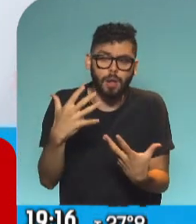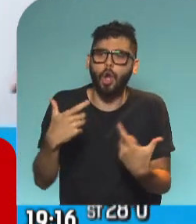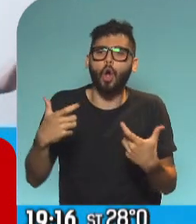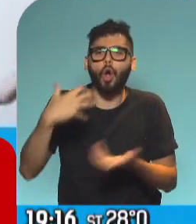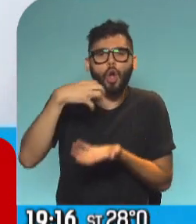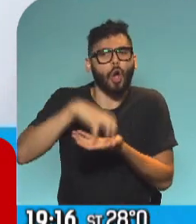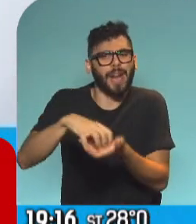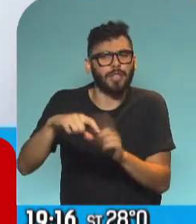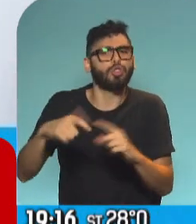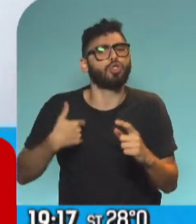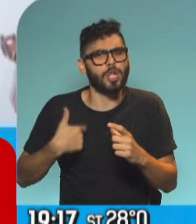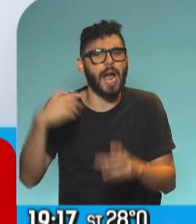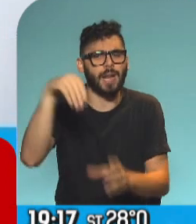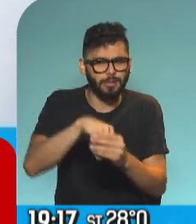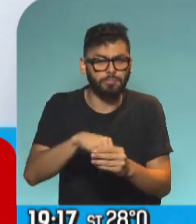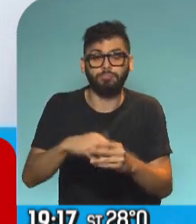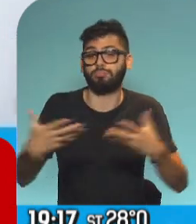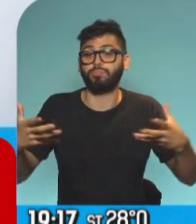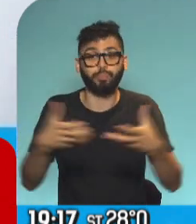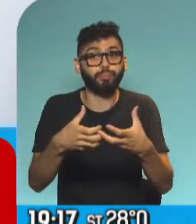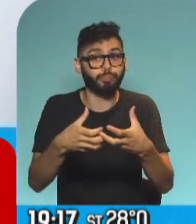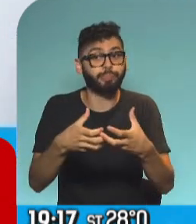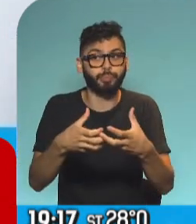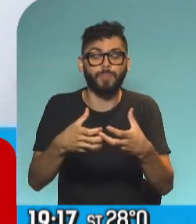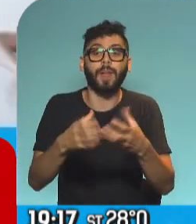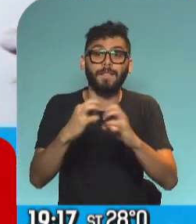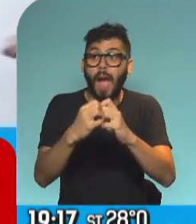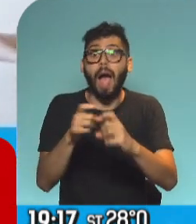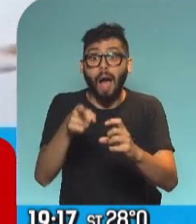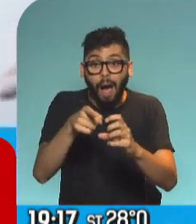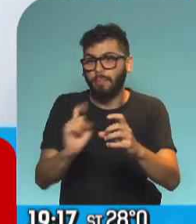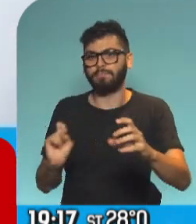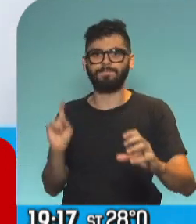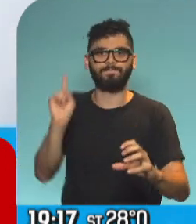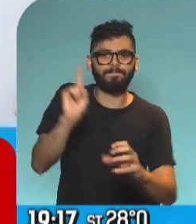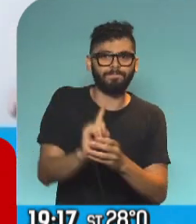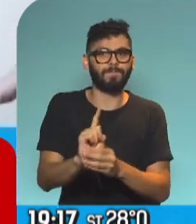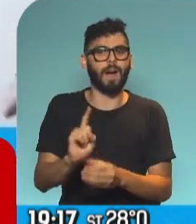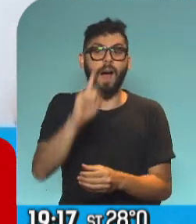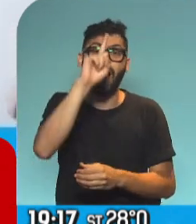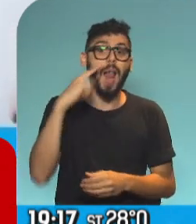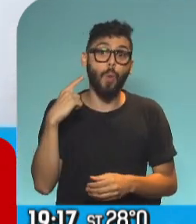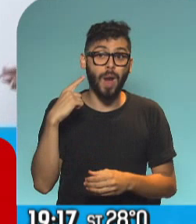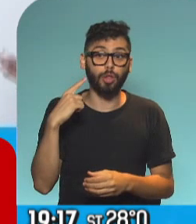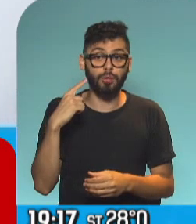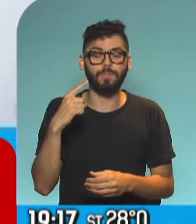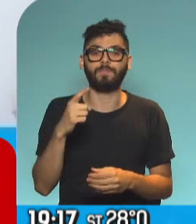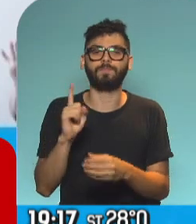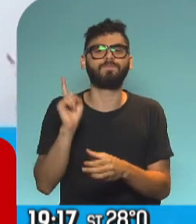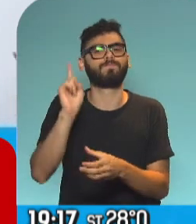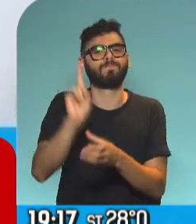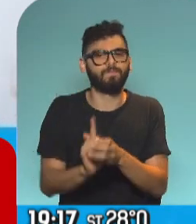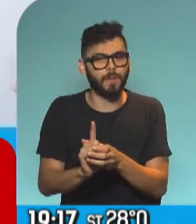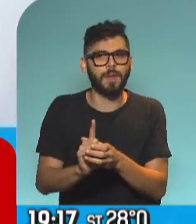sociales, y obviamente jefes de Estado. Entre ellos va a estar el presidente Alberto Fernández. En esta